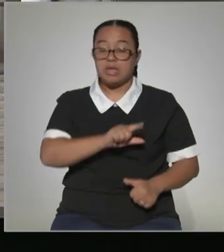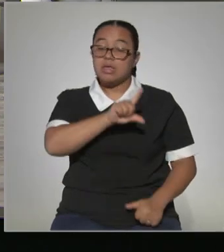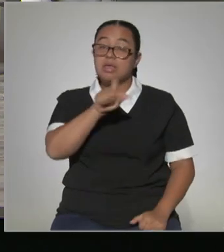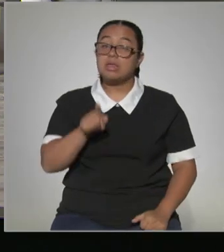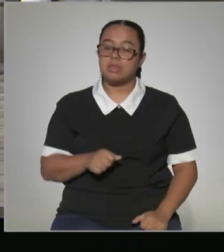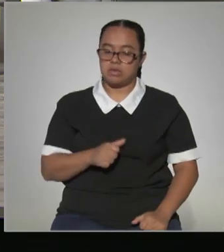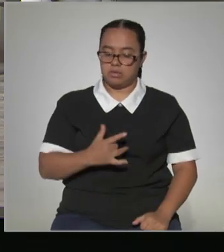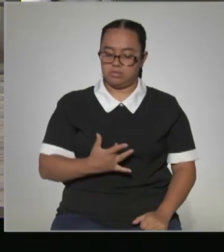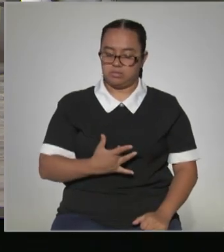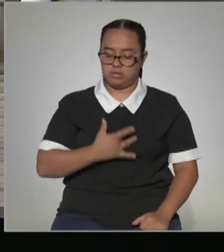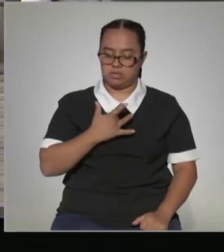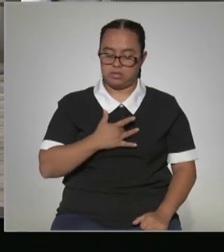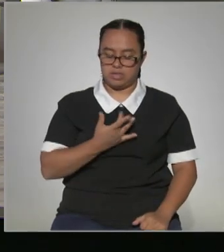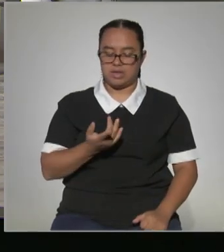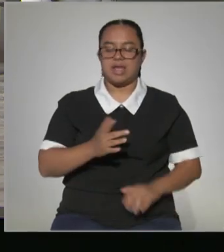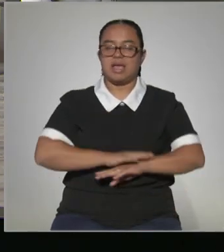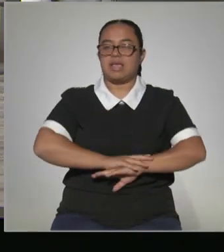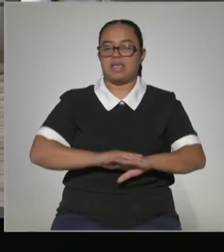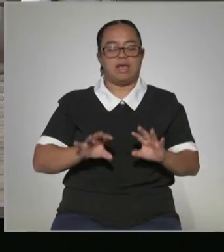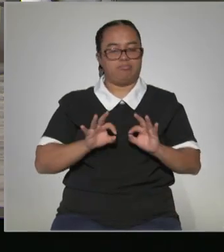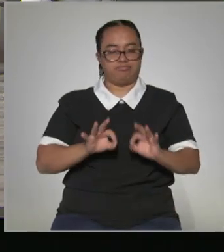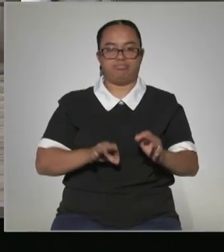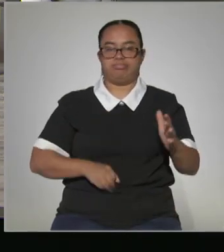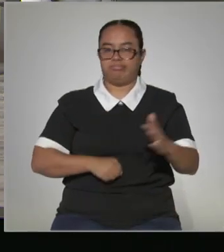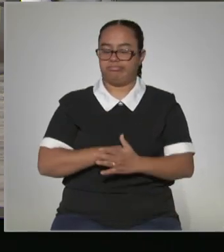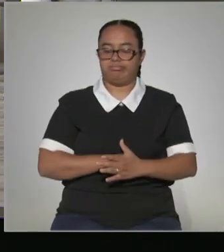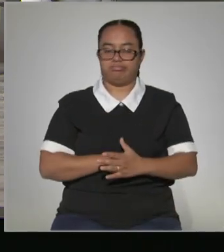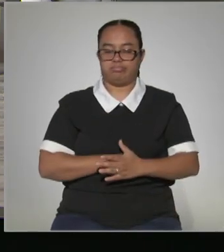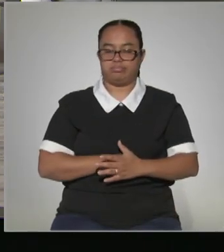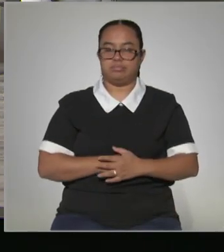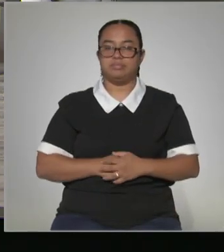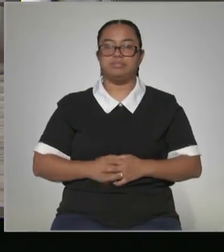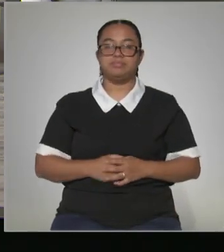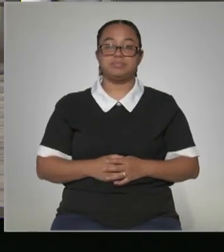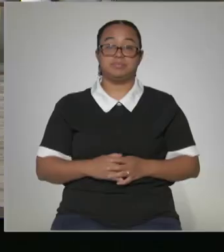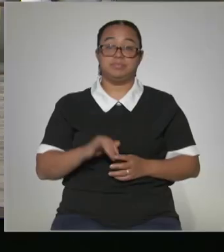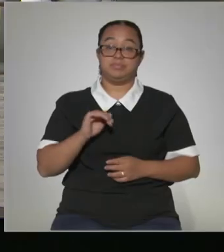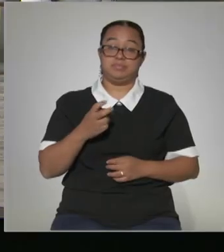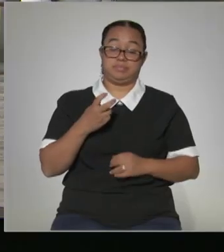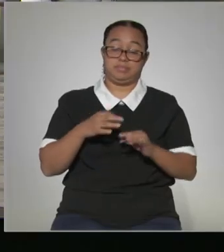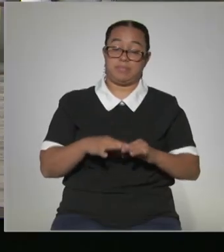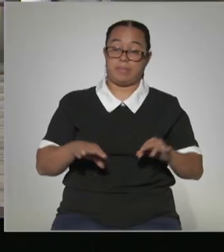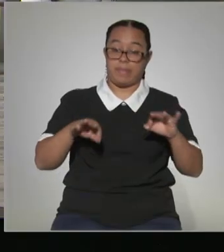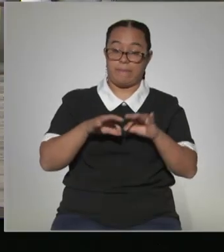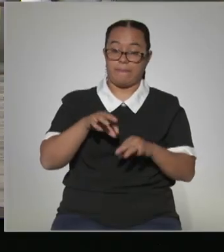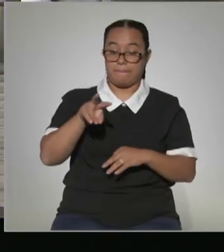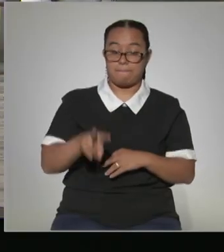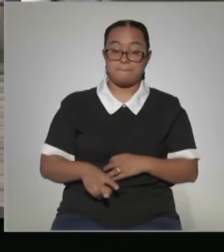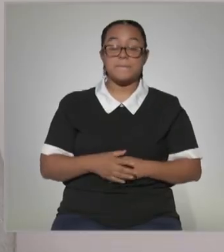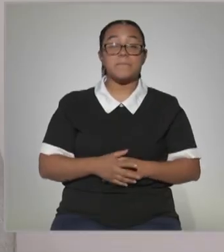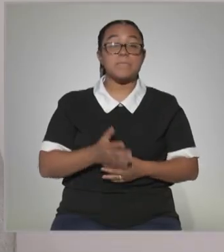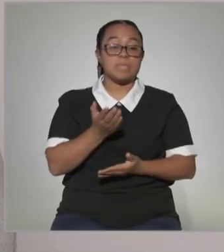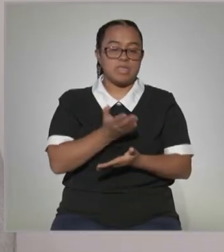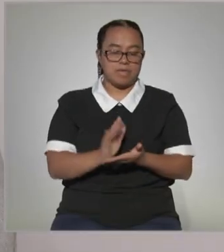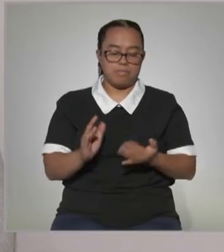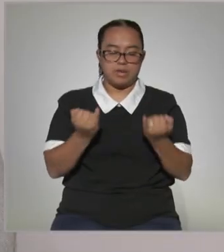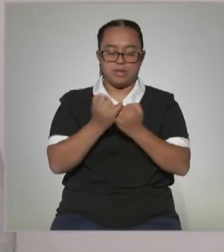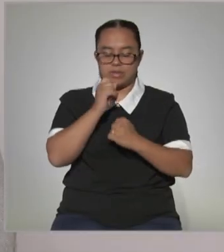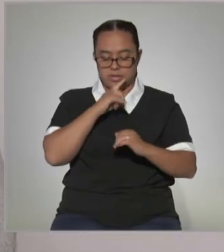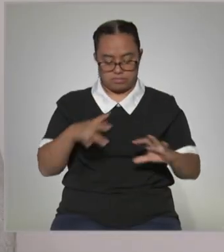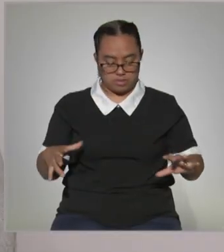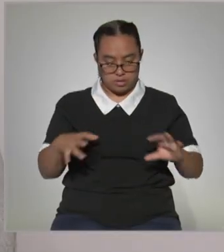sentir la satisfacción. Qué importante. Sentir la satisfacción. Claro. Que aparte también va de la mano,